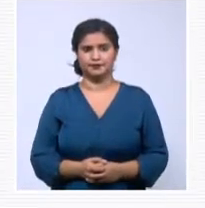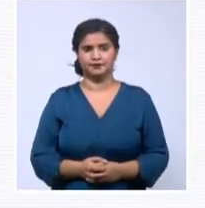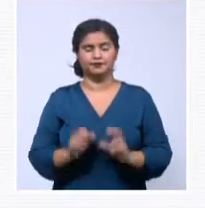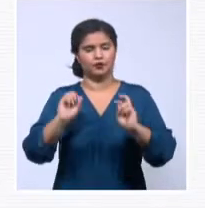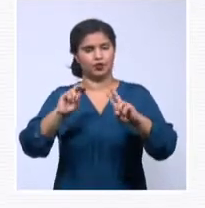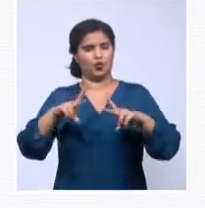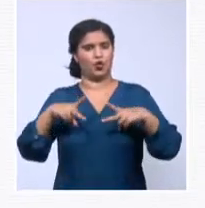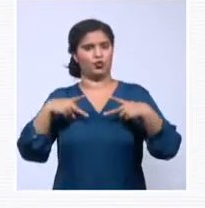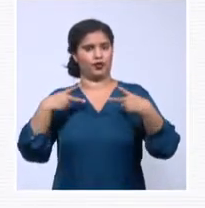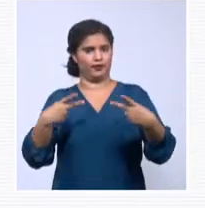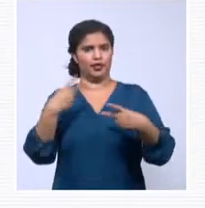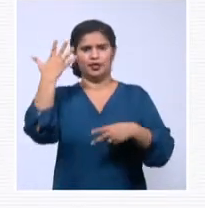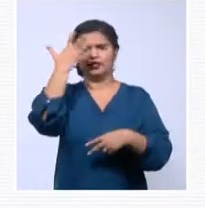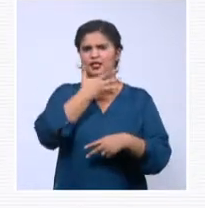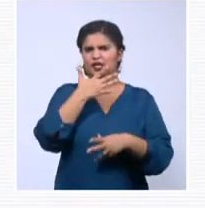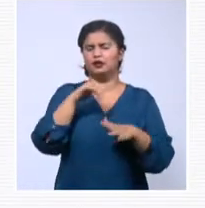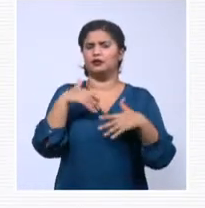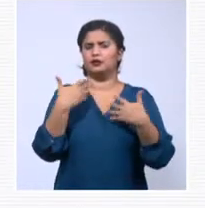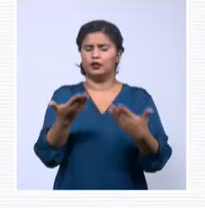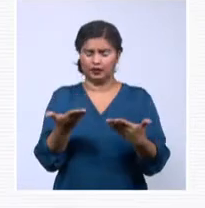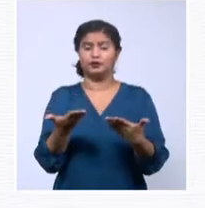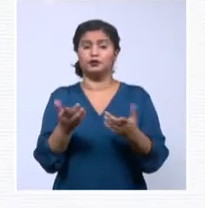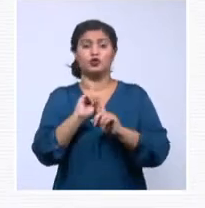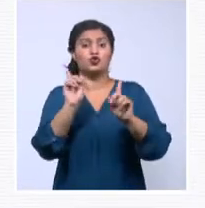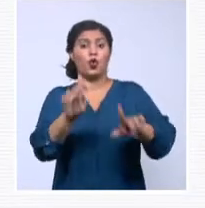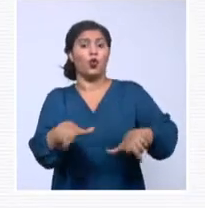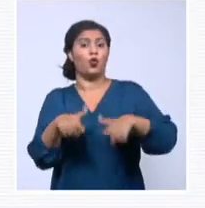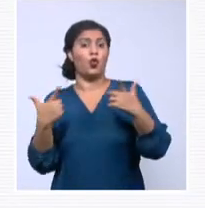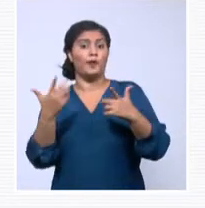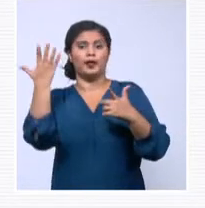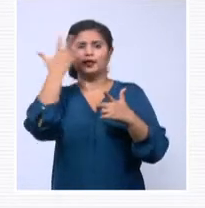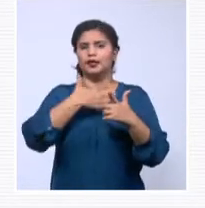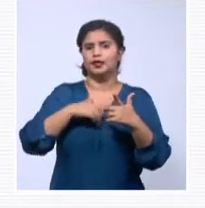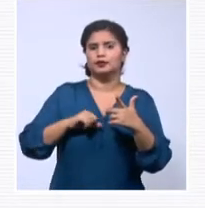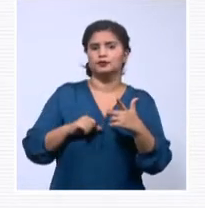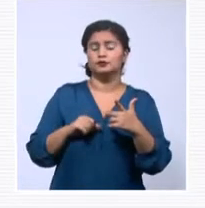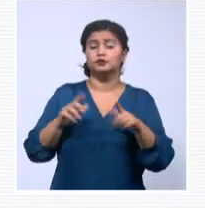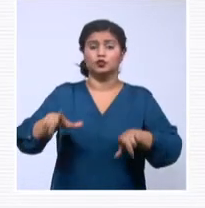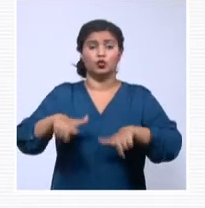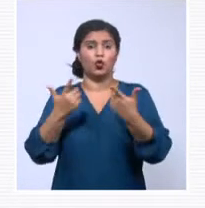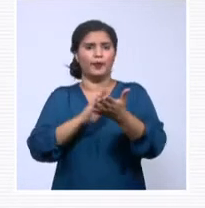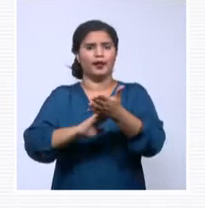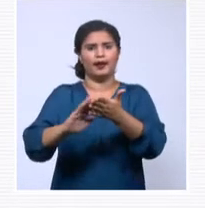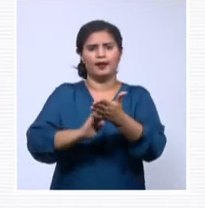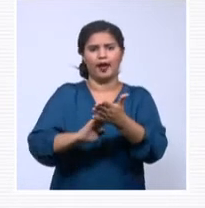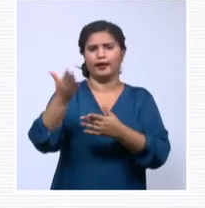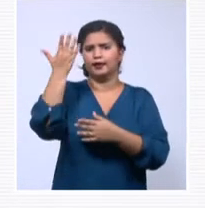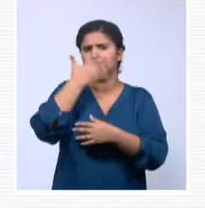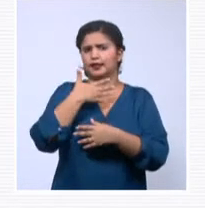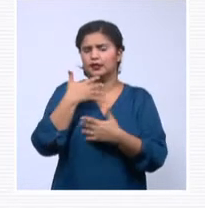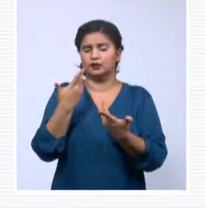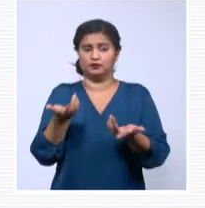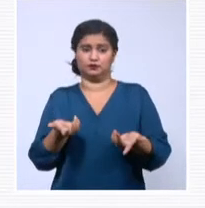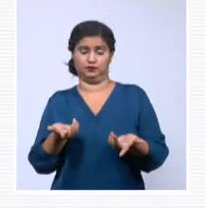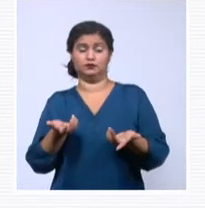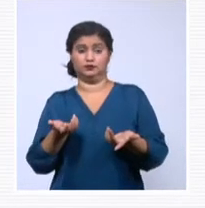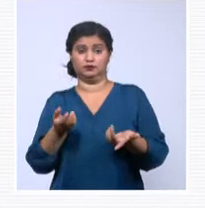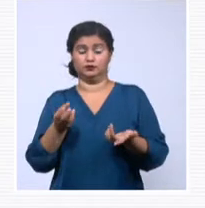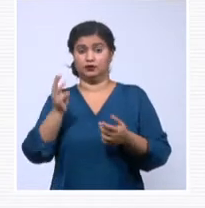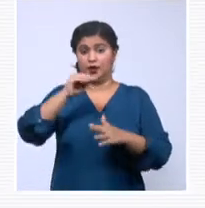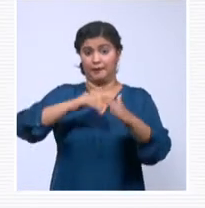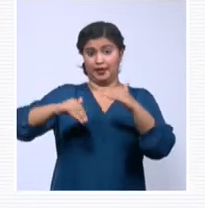Repito de nuevo, ¿quién ha roto el diálogo? ¿Quién pone el lenguaje arrogante? ¿Quién pone la postura inquisitiva? ¿Quién